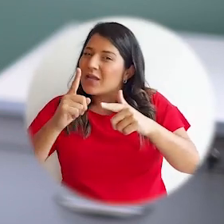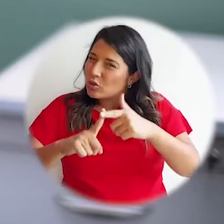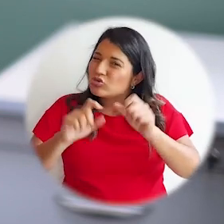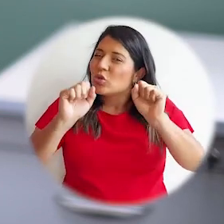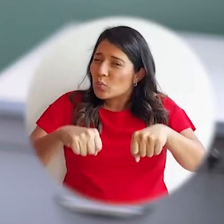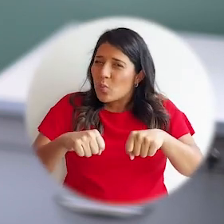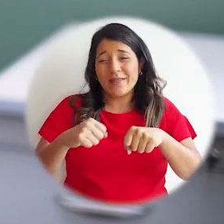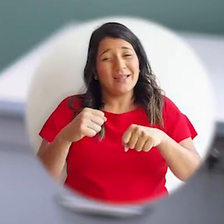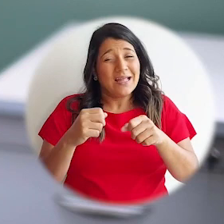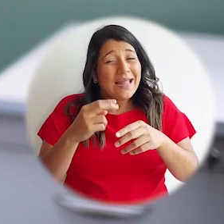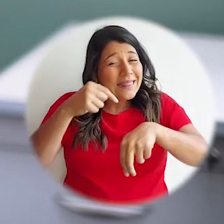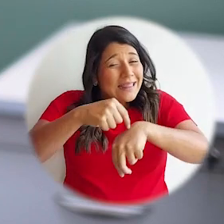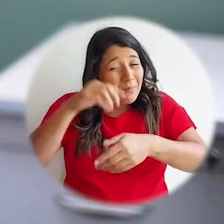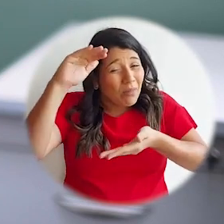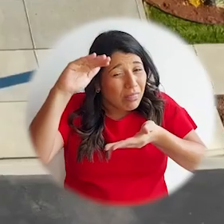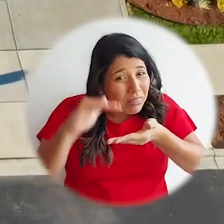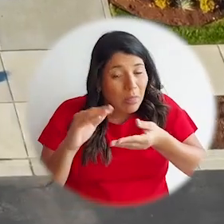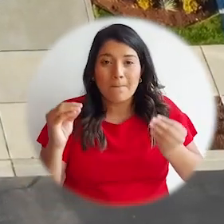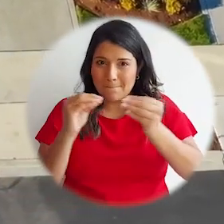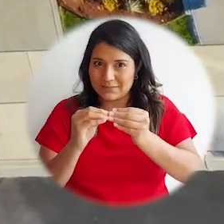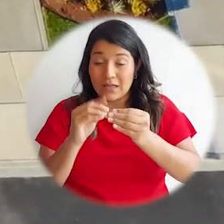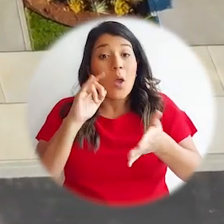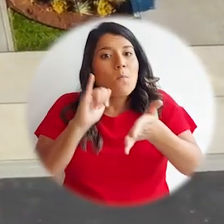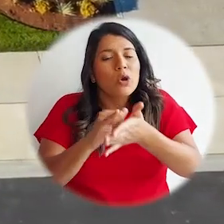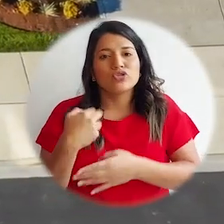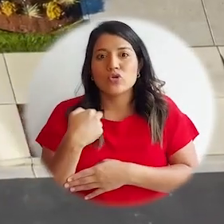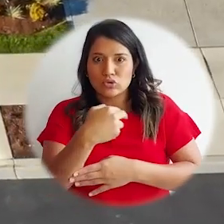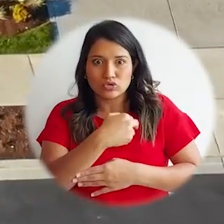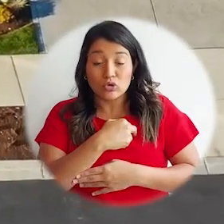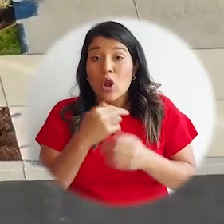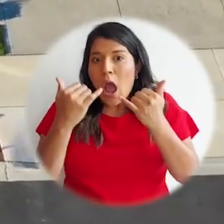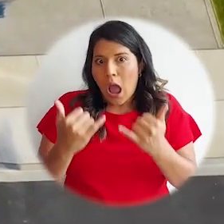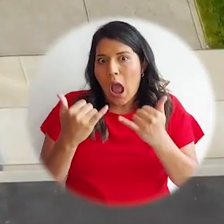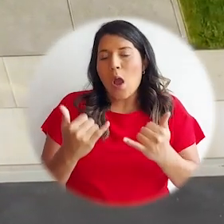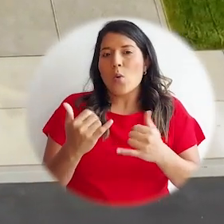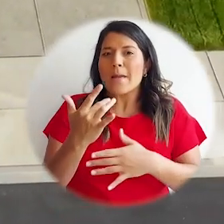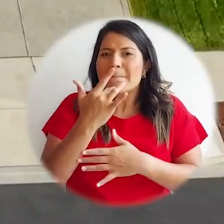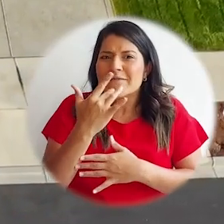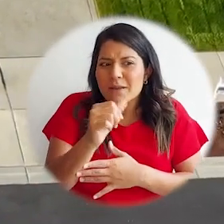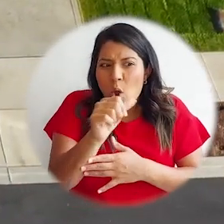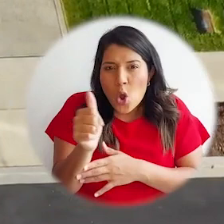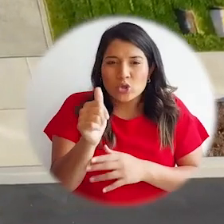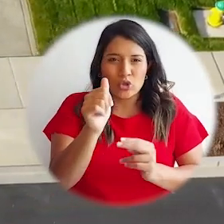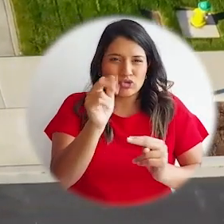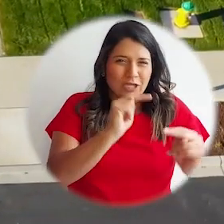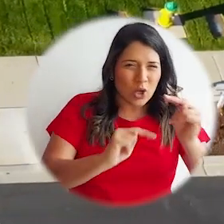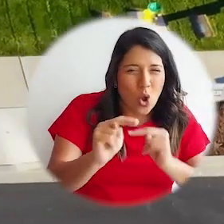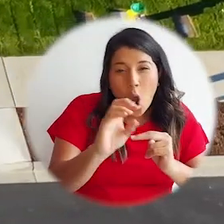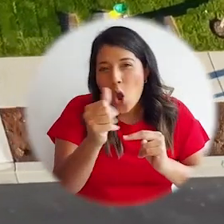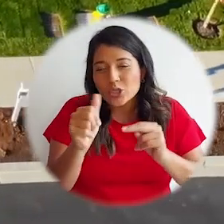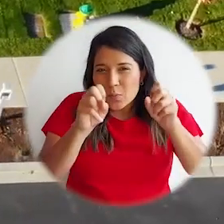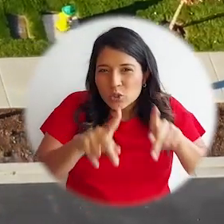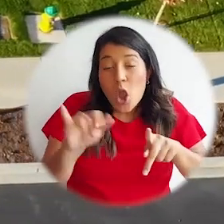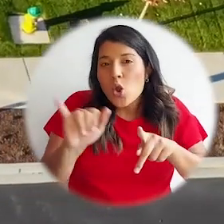un poco más reducida de lo usual. Para ello, hemos incrementado un poco más la exposición a otros segmentos, como fondos más activos de hipotecas